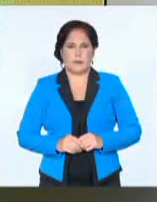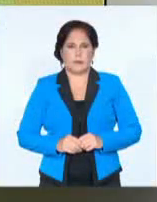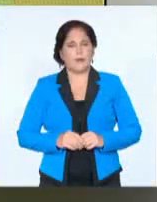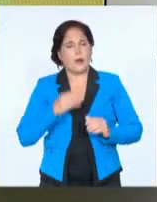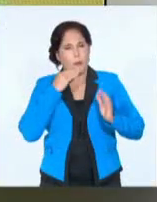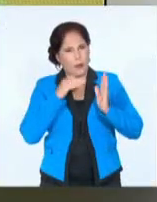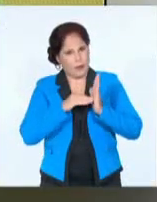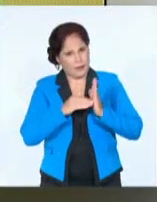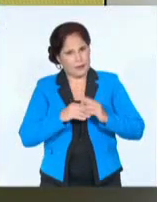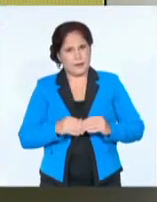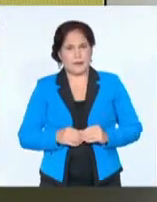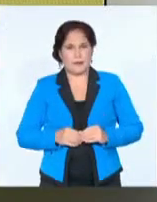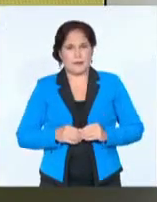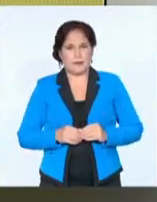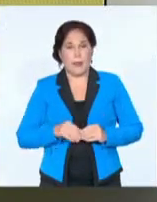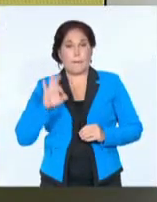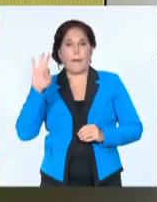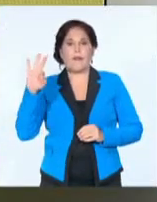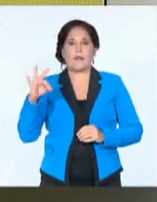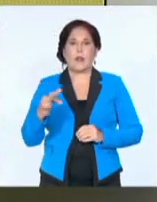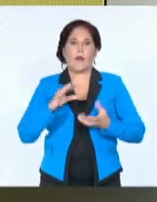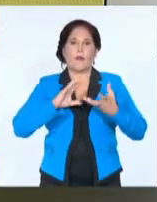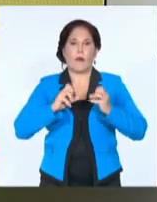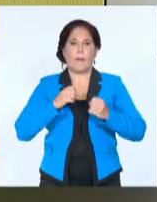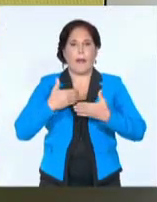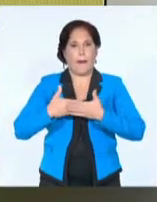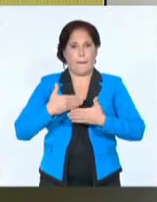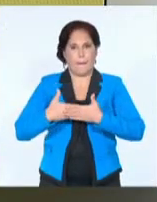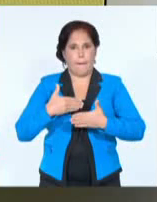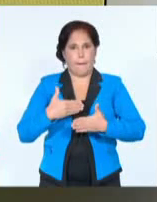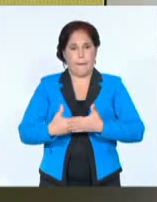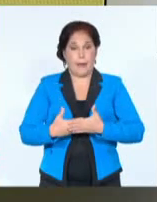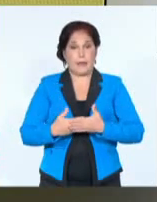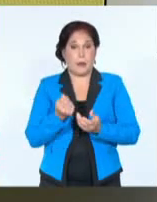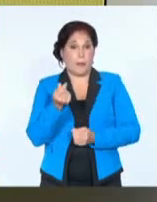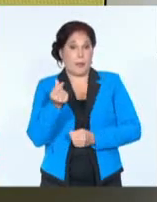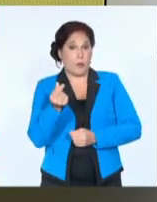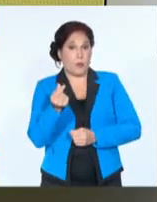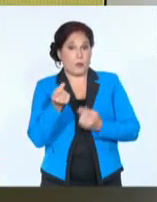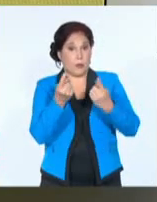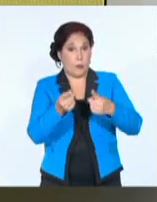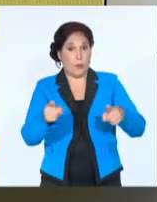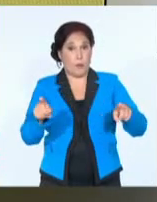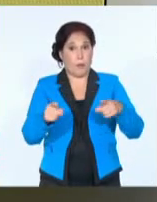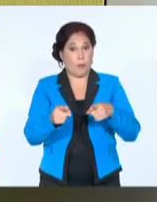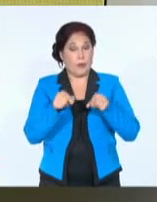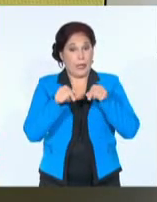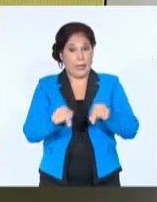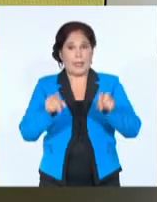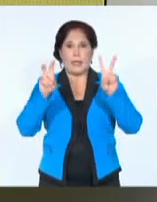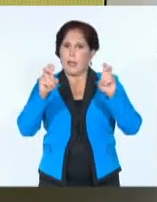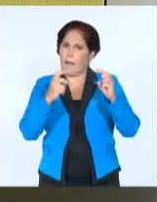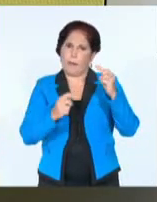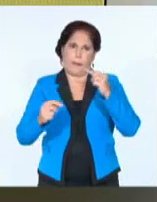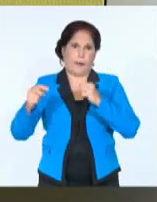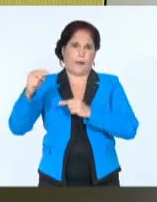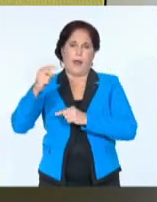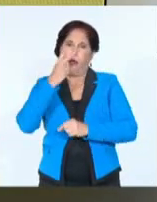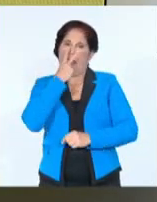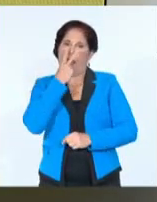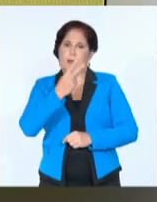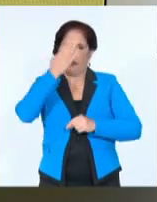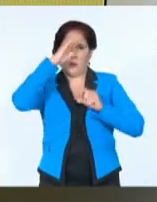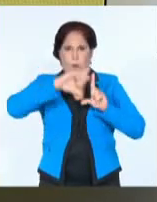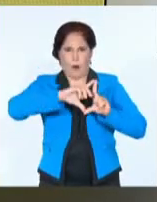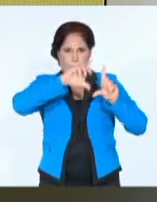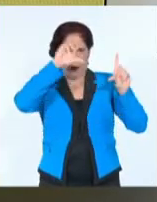Buenas tardes. El perfeccionamiento del sistema empresarial y presupuestado de la música es uno de los temas priorizados que atiende el país. En